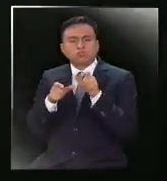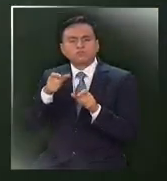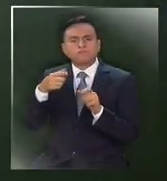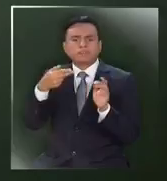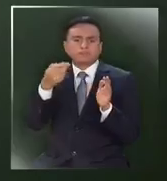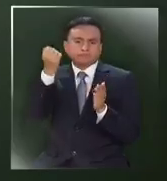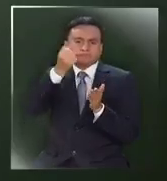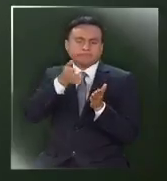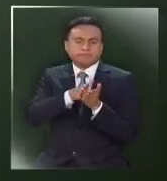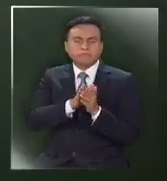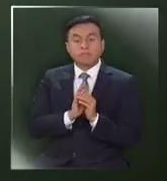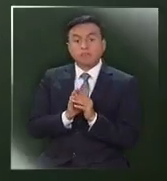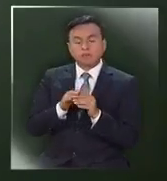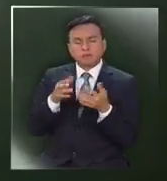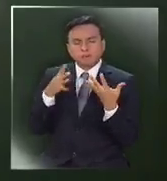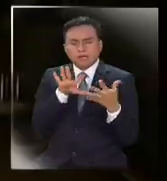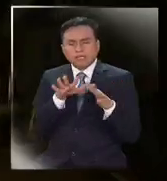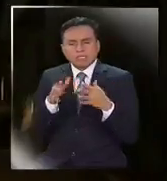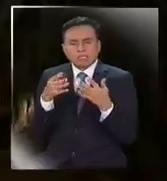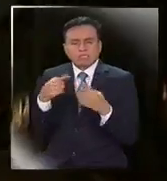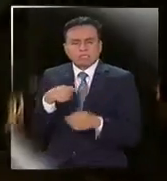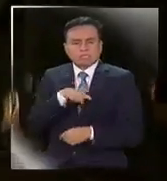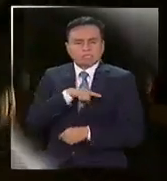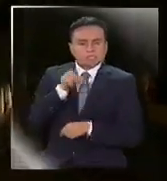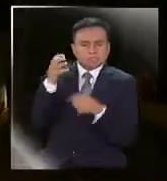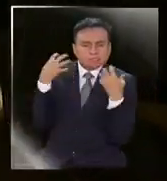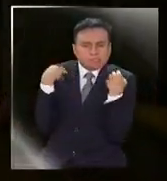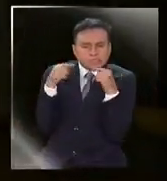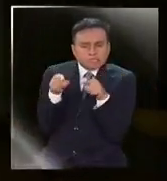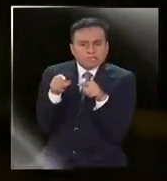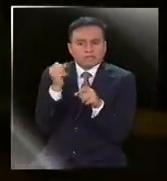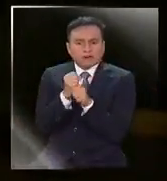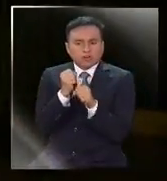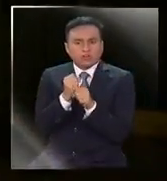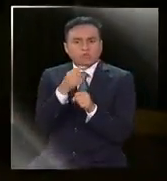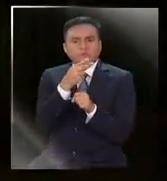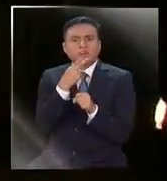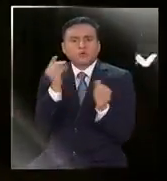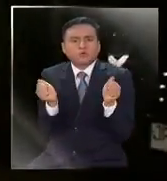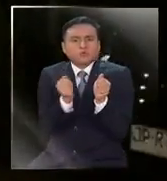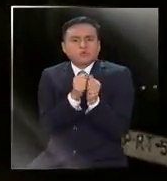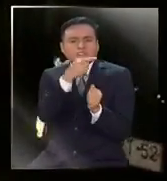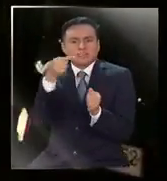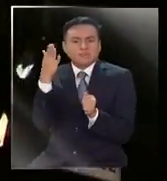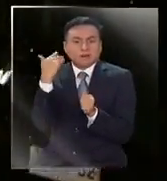hecho. El presunto responsable, el trabajador con el cual vivía hace una semana.